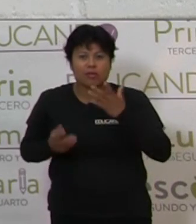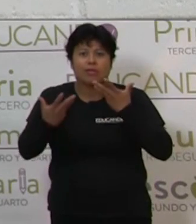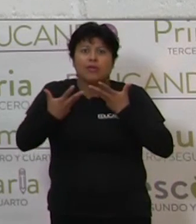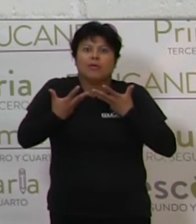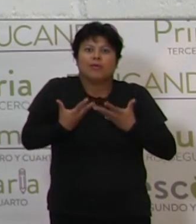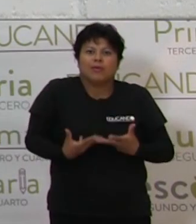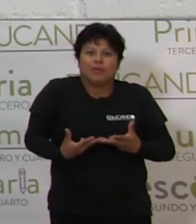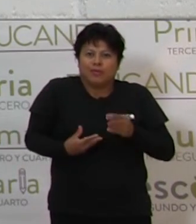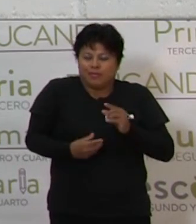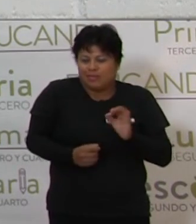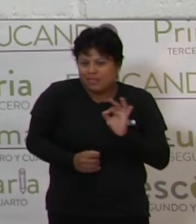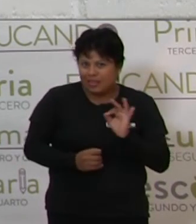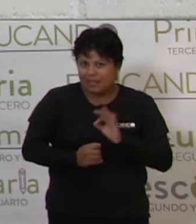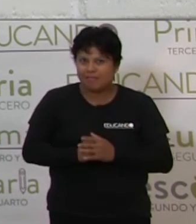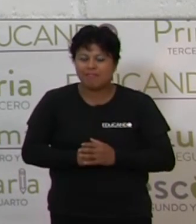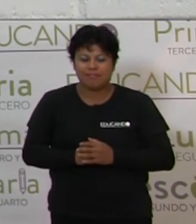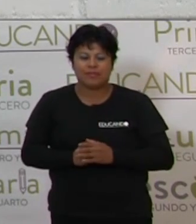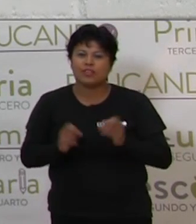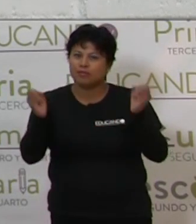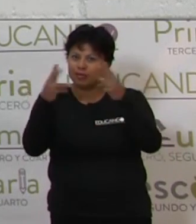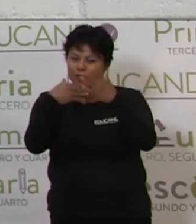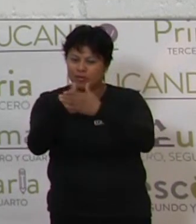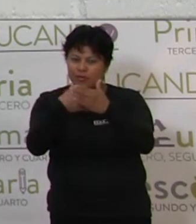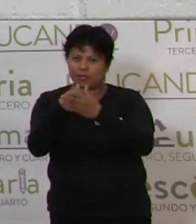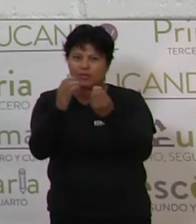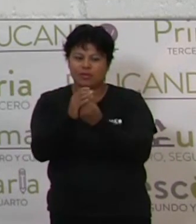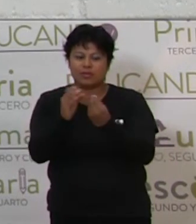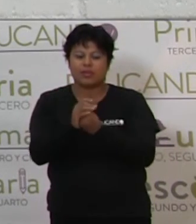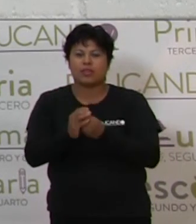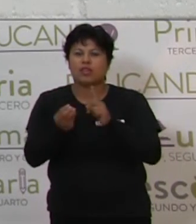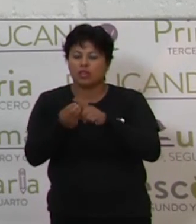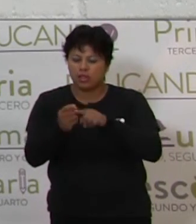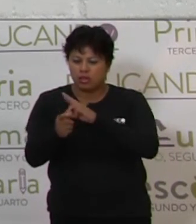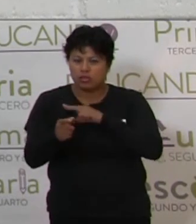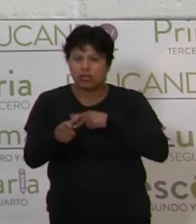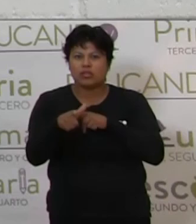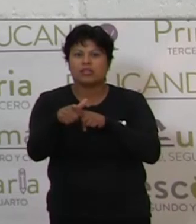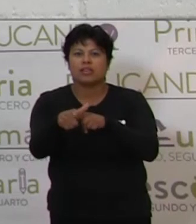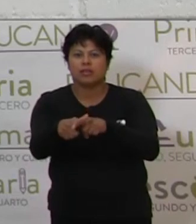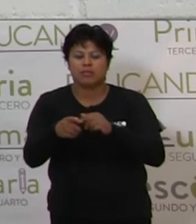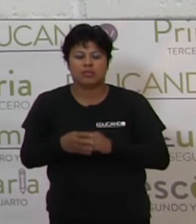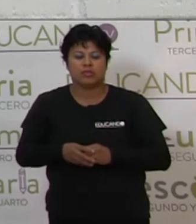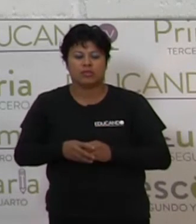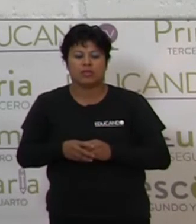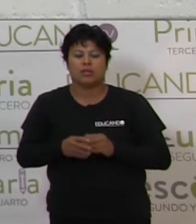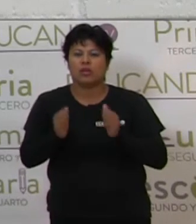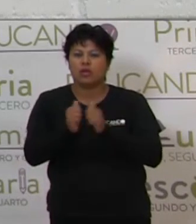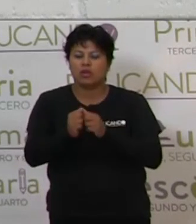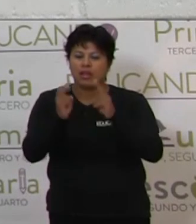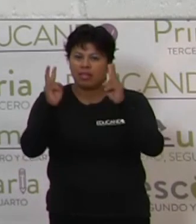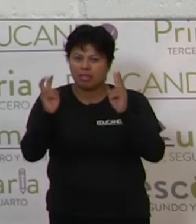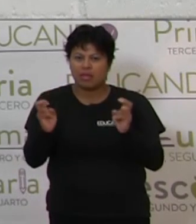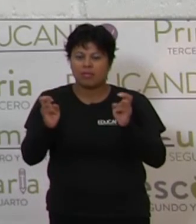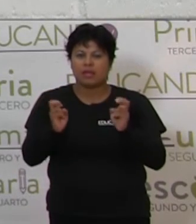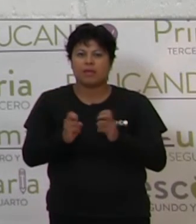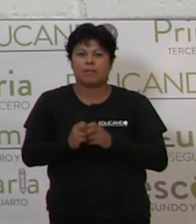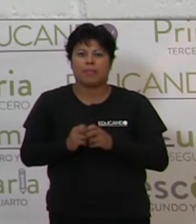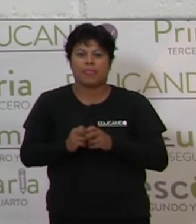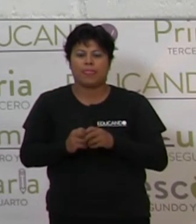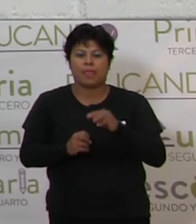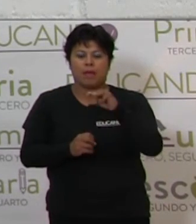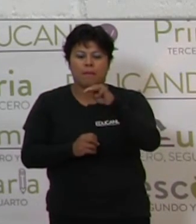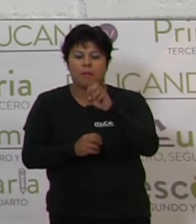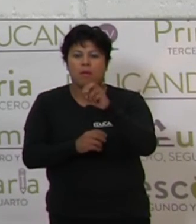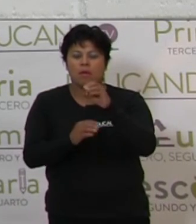o que les haya espantado un poco y nos vemos en la próxima sesión donde continuaremos con el tema